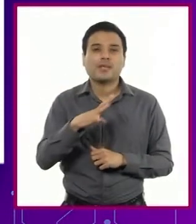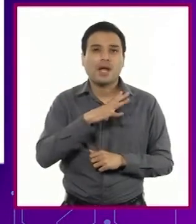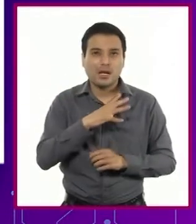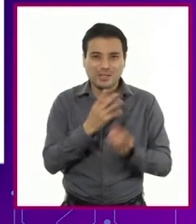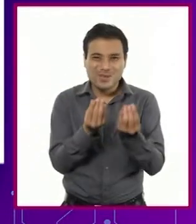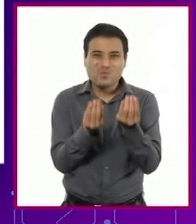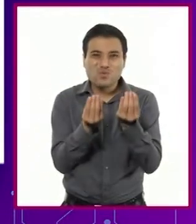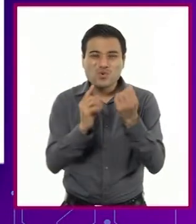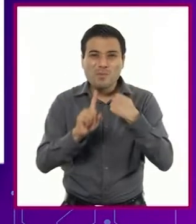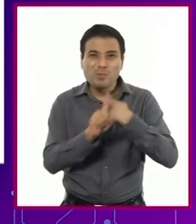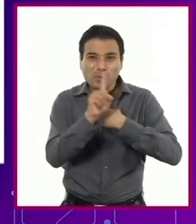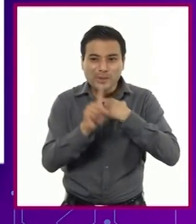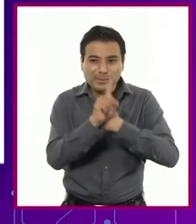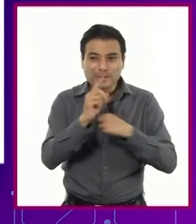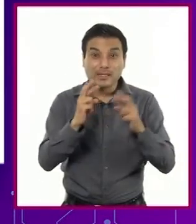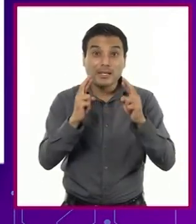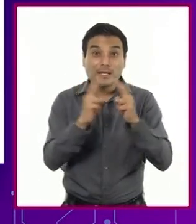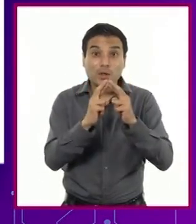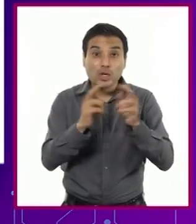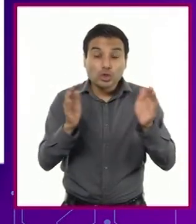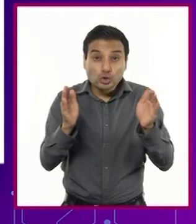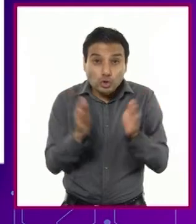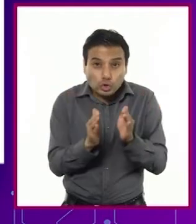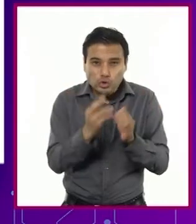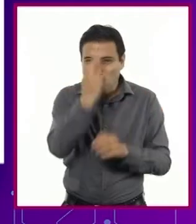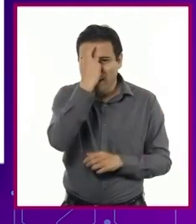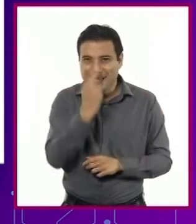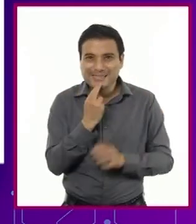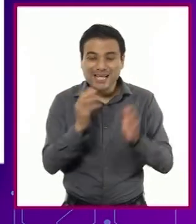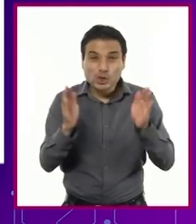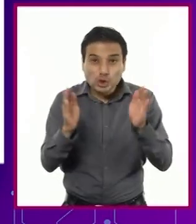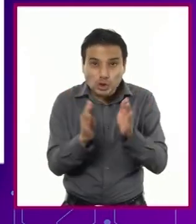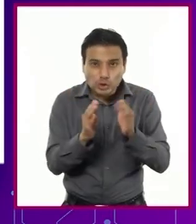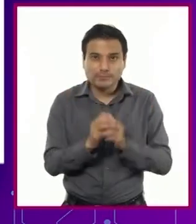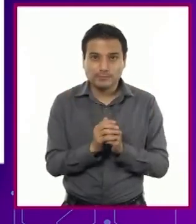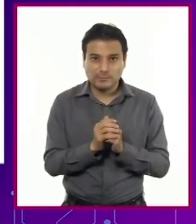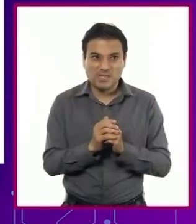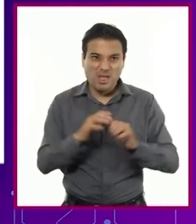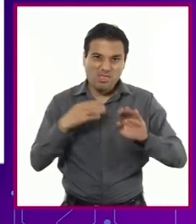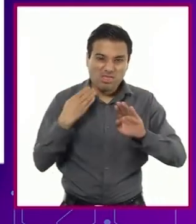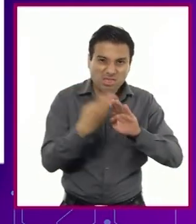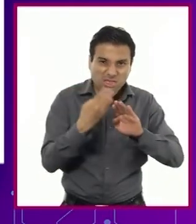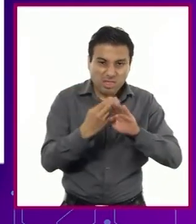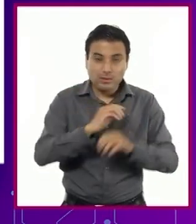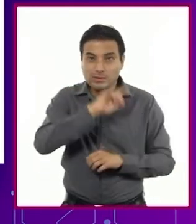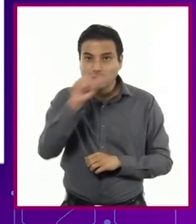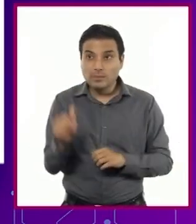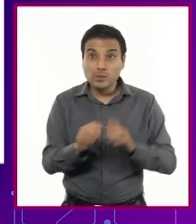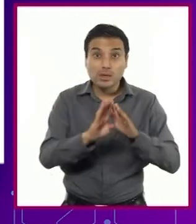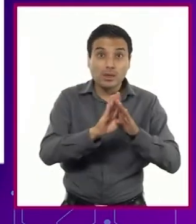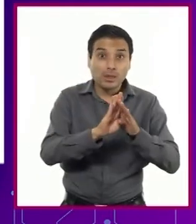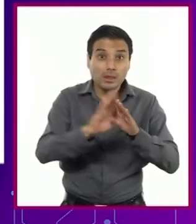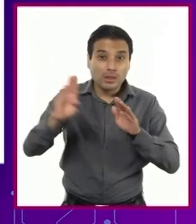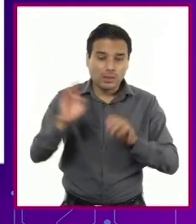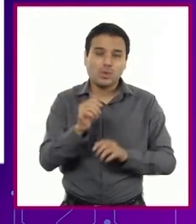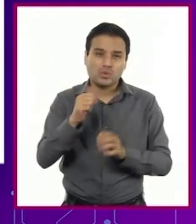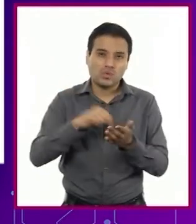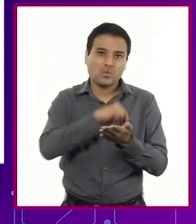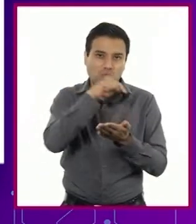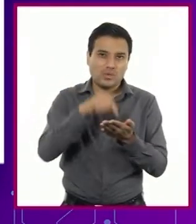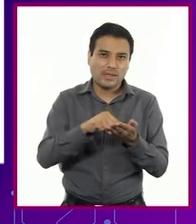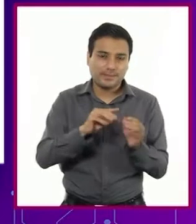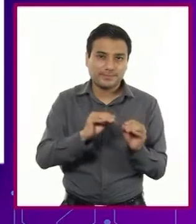contribuido a que minorías religiosas o raciales se vean en la necesidad de encontrar mejores condiciones de vida o refugio en otros